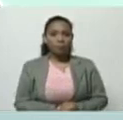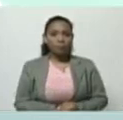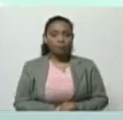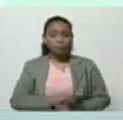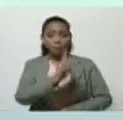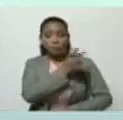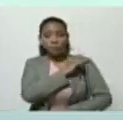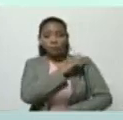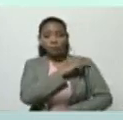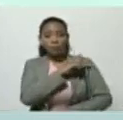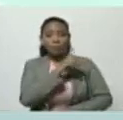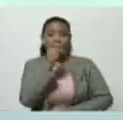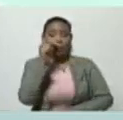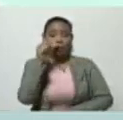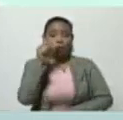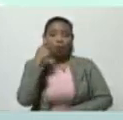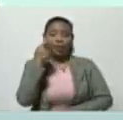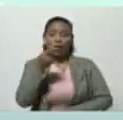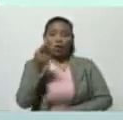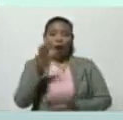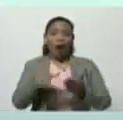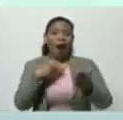Gente que dijo hasta ayer